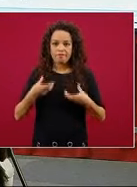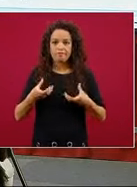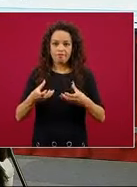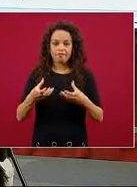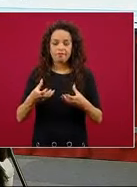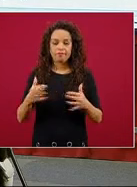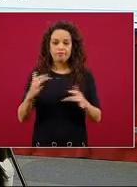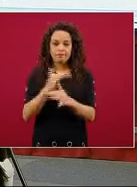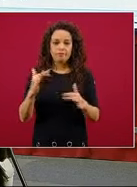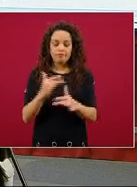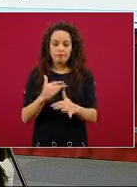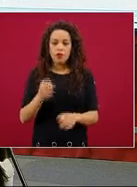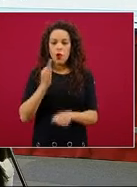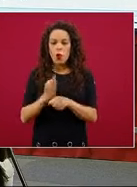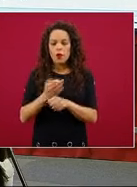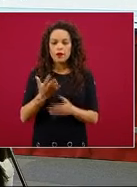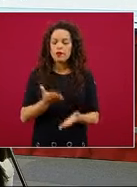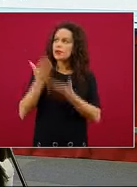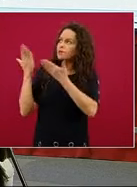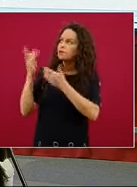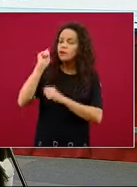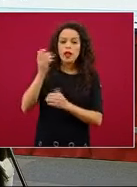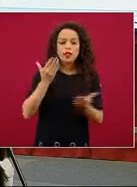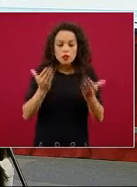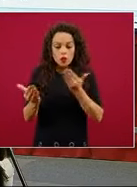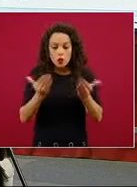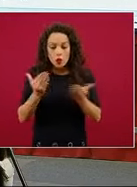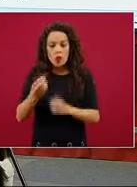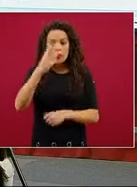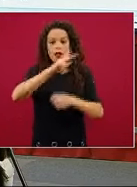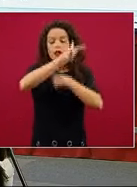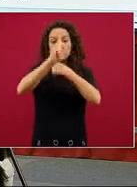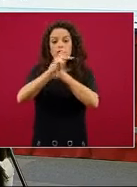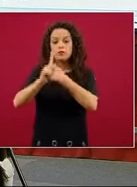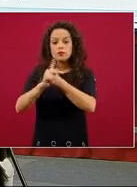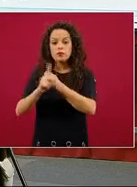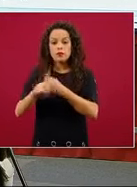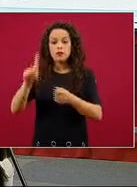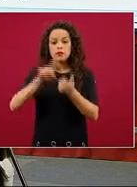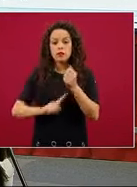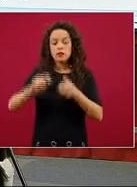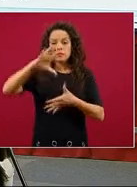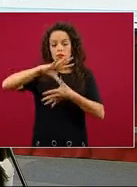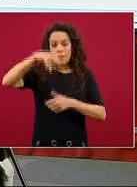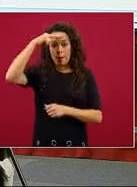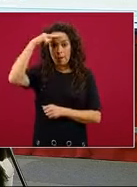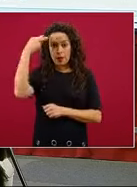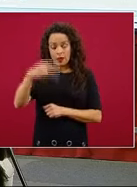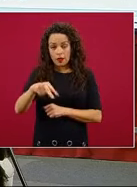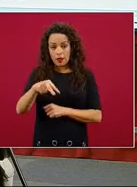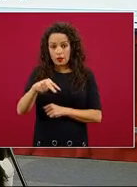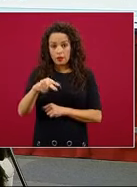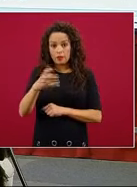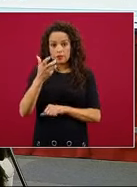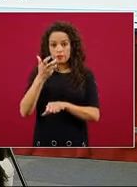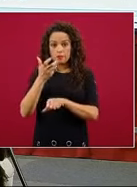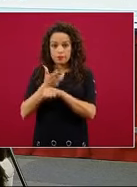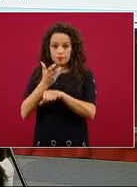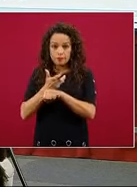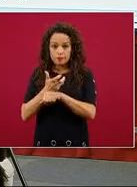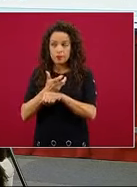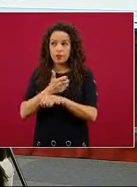estamos comparando los 3 países de la región de Norteamérica: México, Estados Unidos de América y el Canadá. Y como